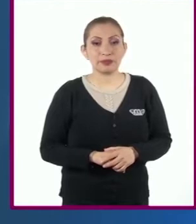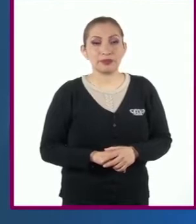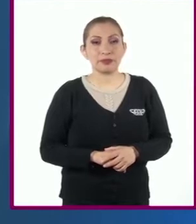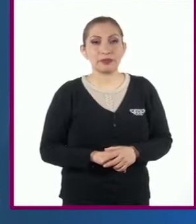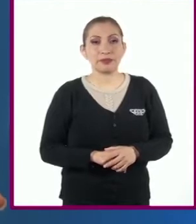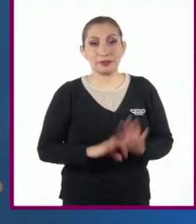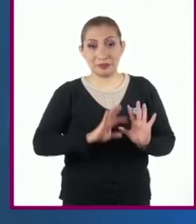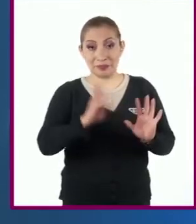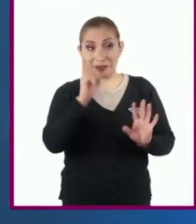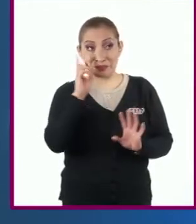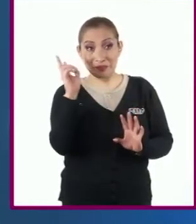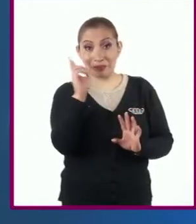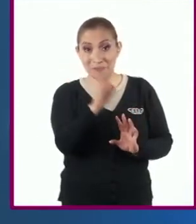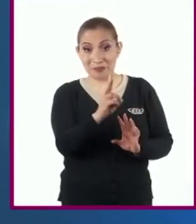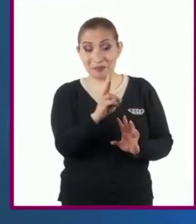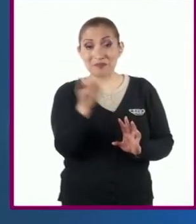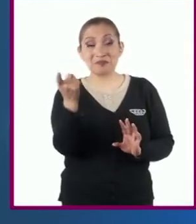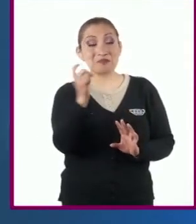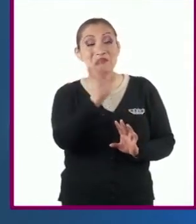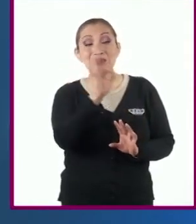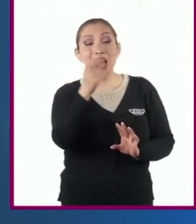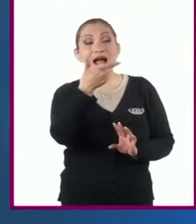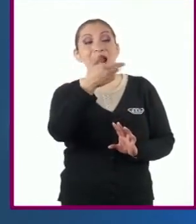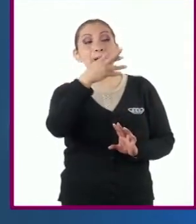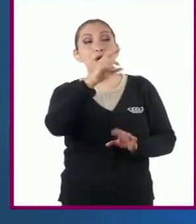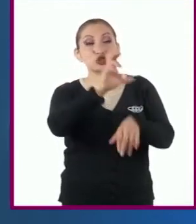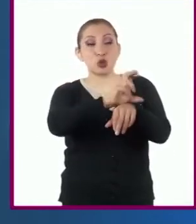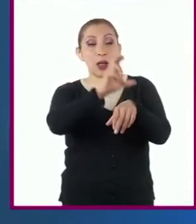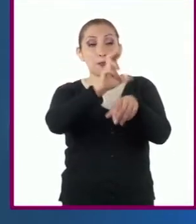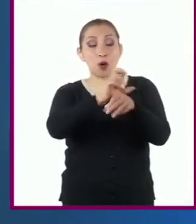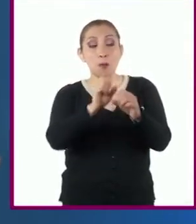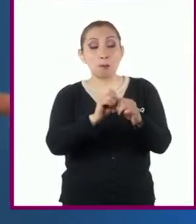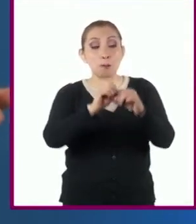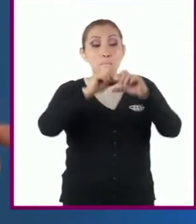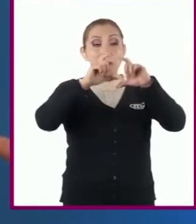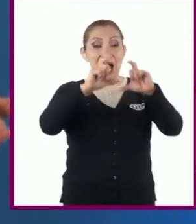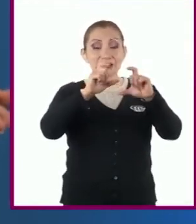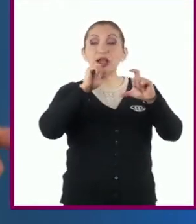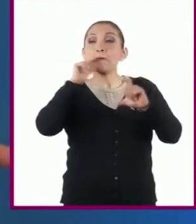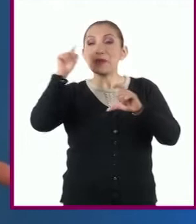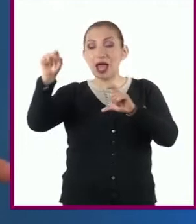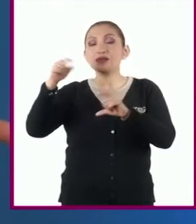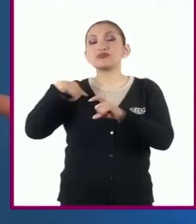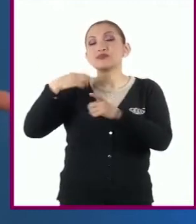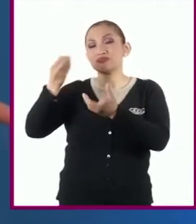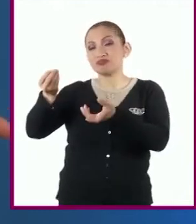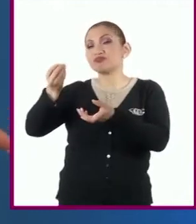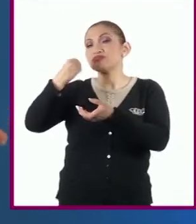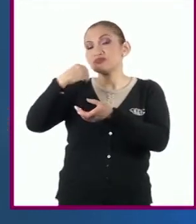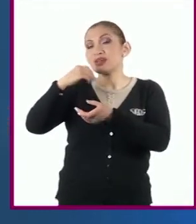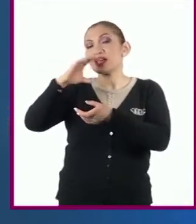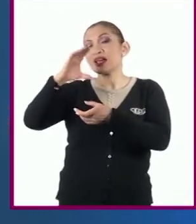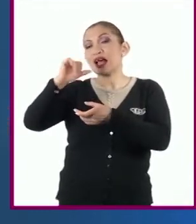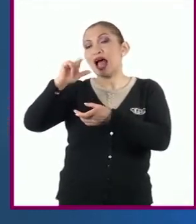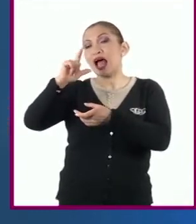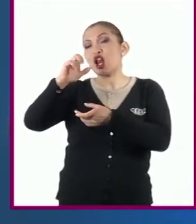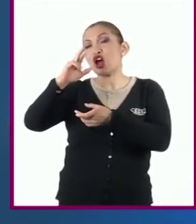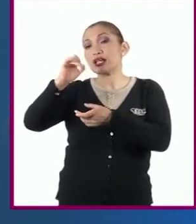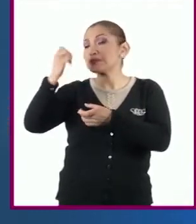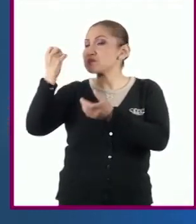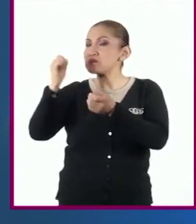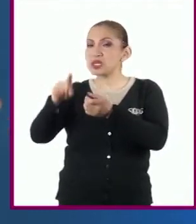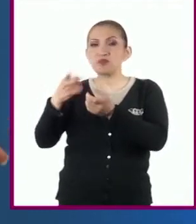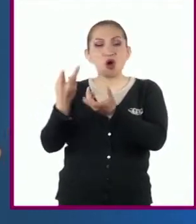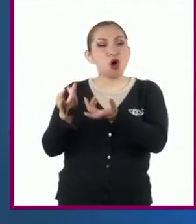Como se habrán dado cuenta, si los gramos de huevo aumentan, también aumenta el valor calórico en la